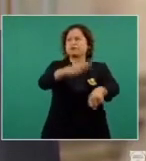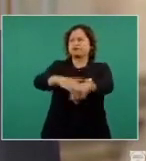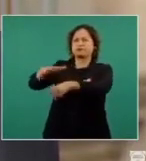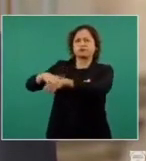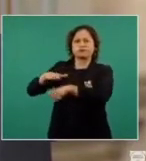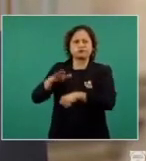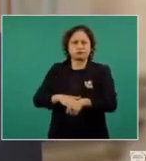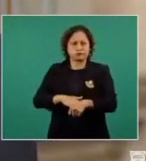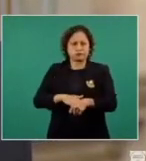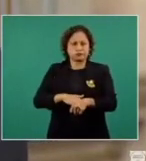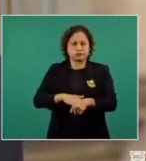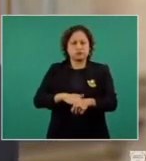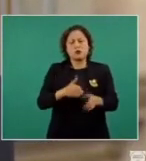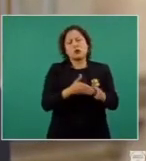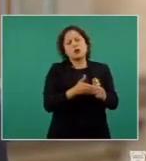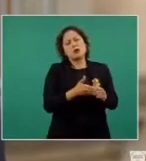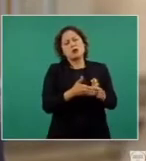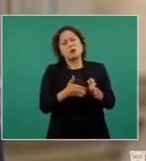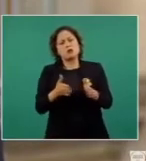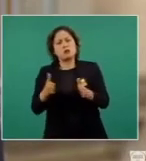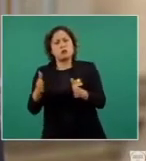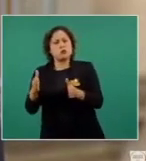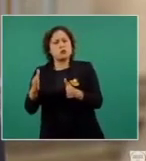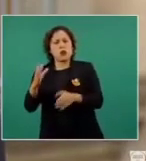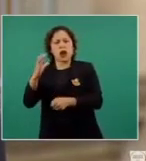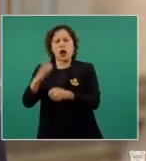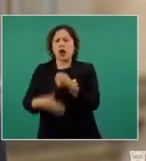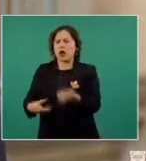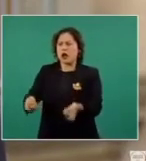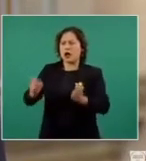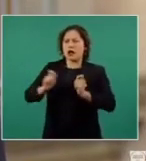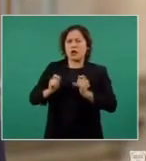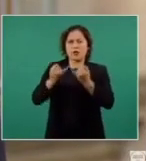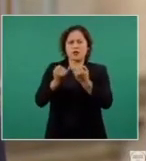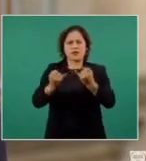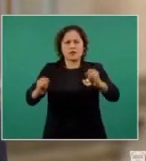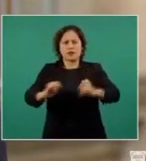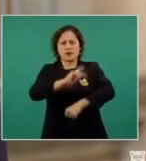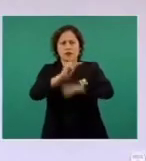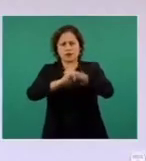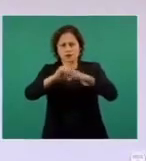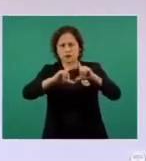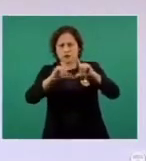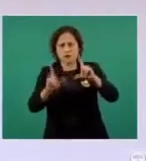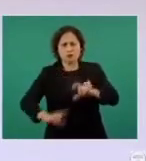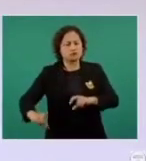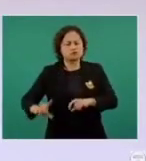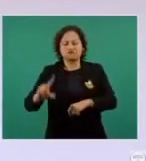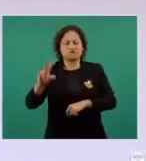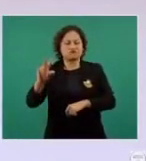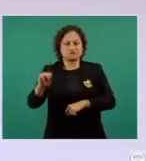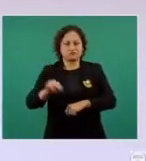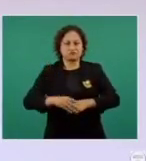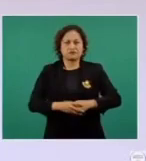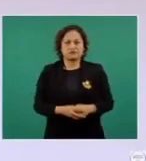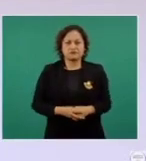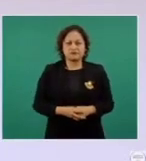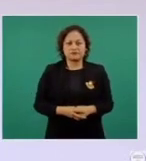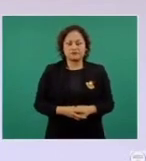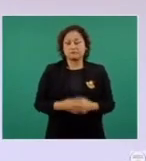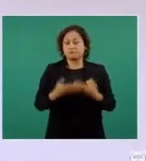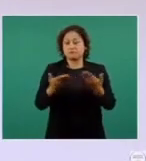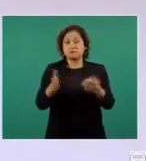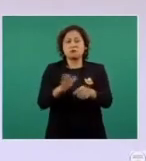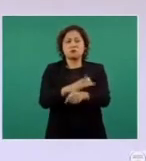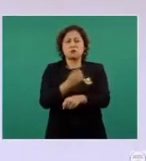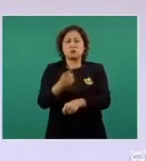está haciendo, en este caso como el presidente de Cuba, como ya lo dije, no estoy de acuerdo con muchas cuestiones de cómo se maneja el gobierno cubano,